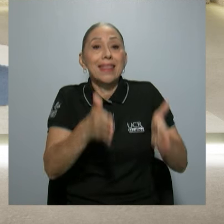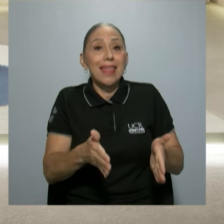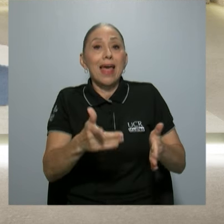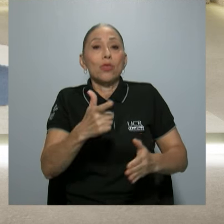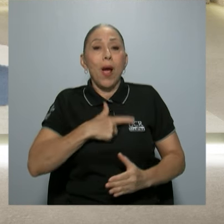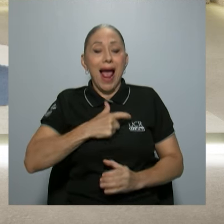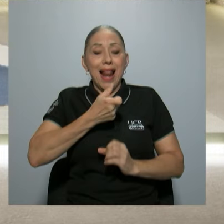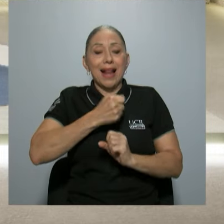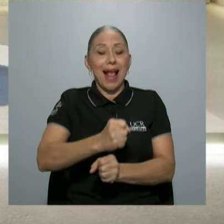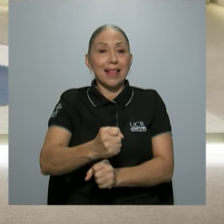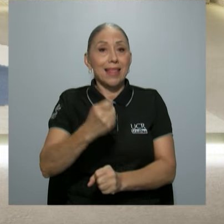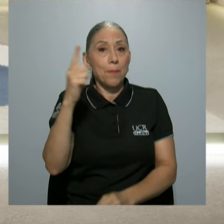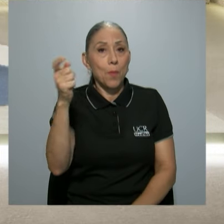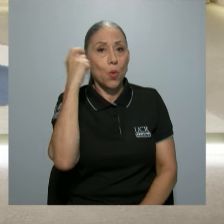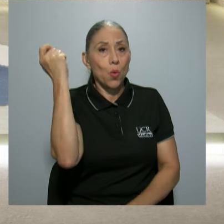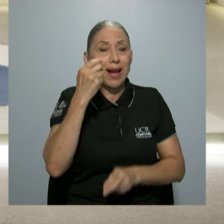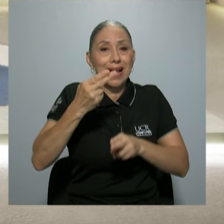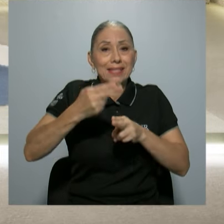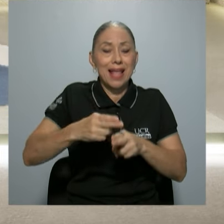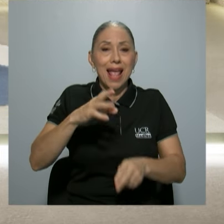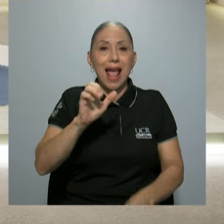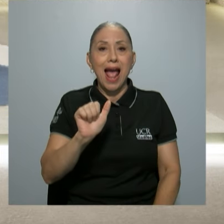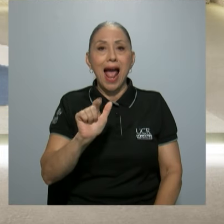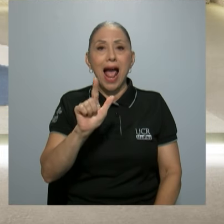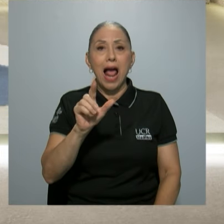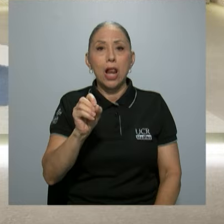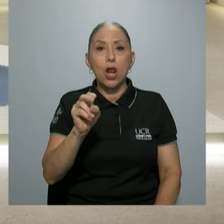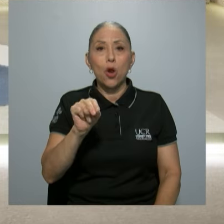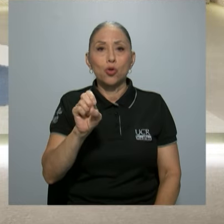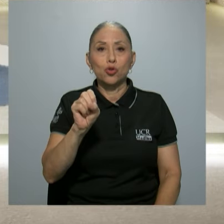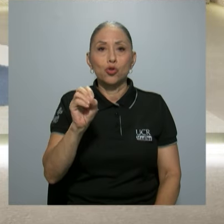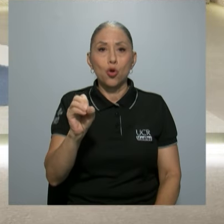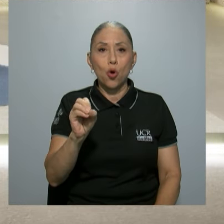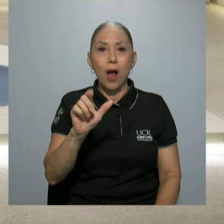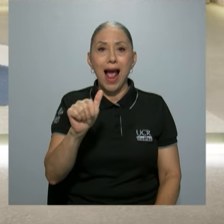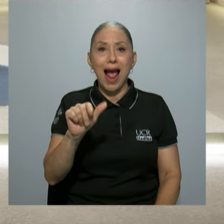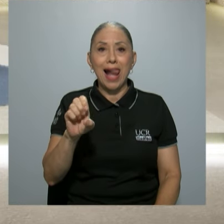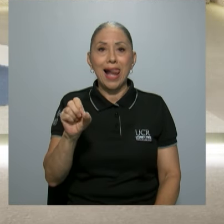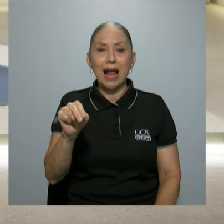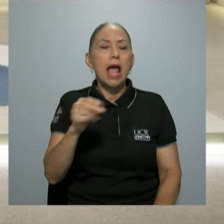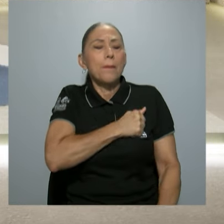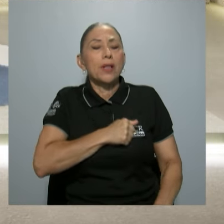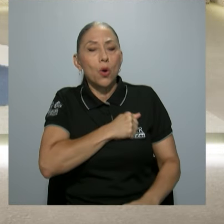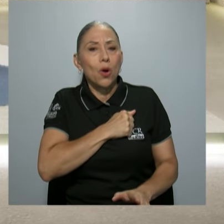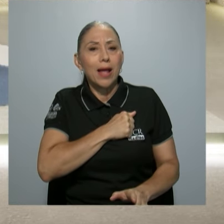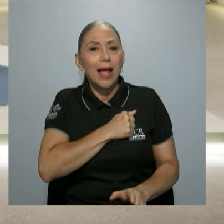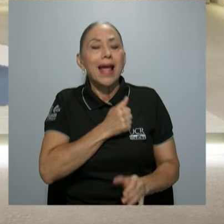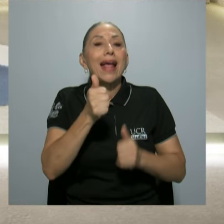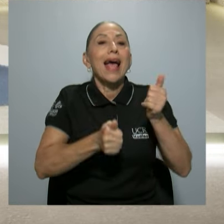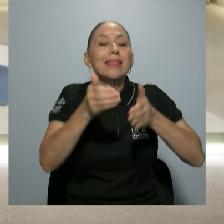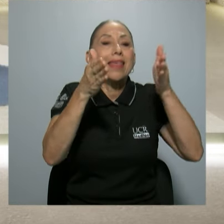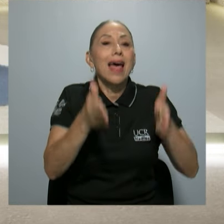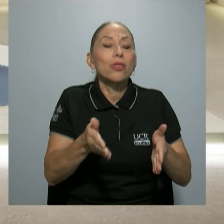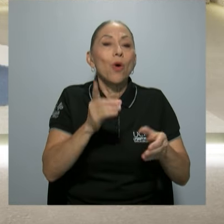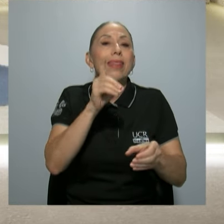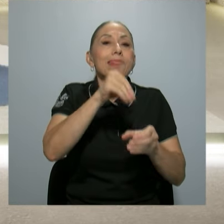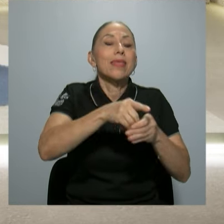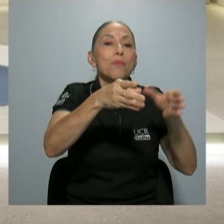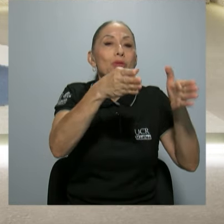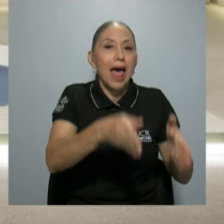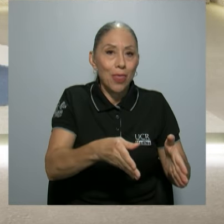es el compañero Alonso Alán, alcalde por La Cruz, perdón, candidato a diputado por Guanacaste, dije candidato a